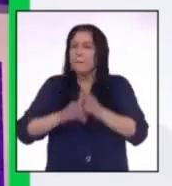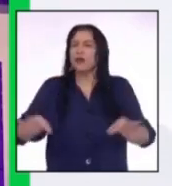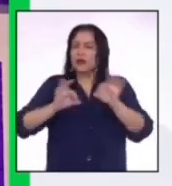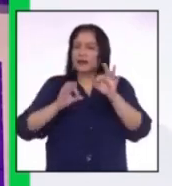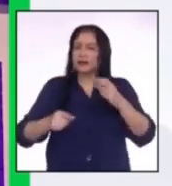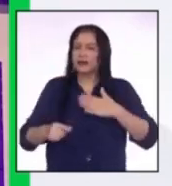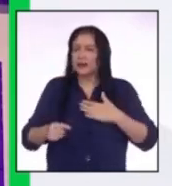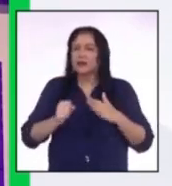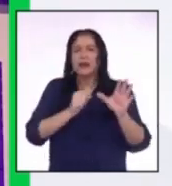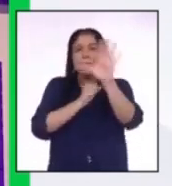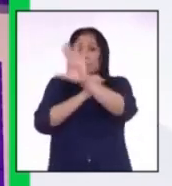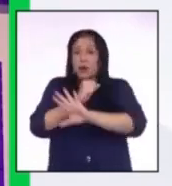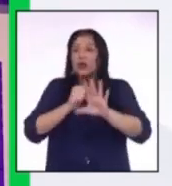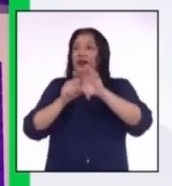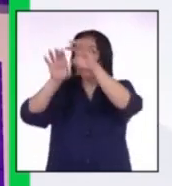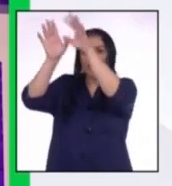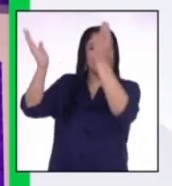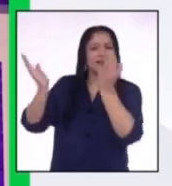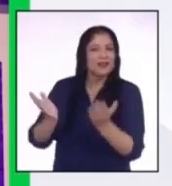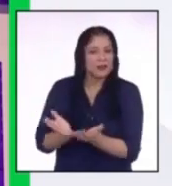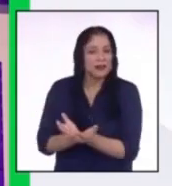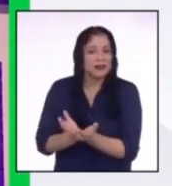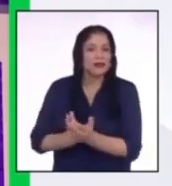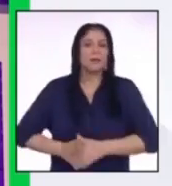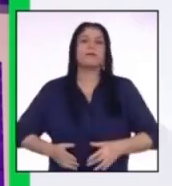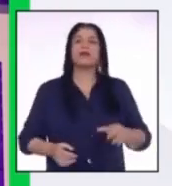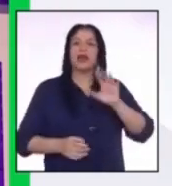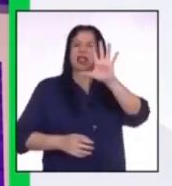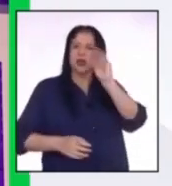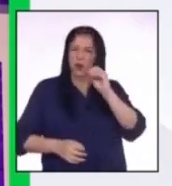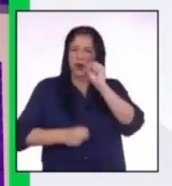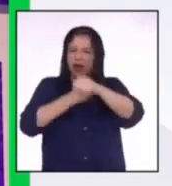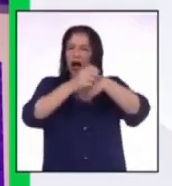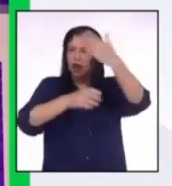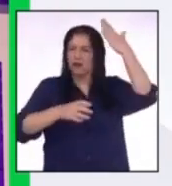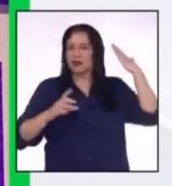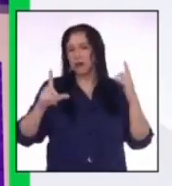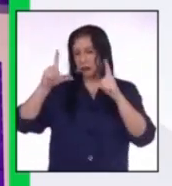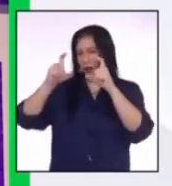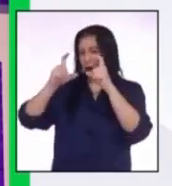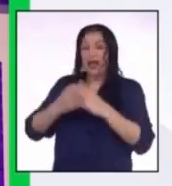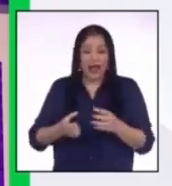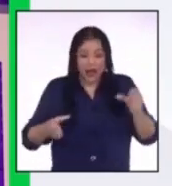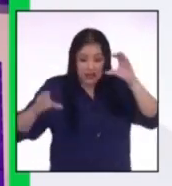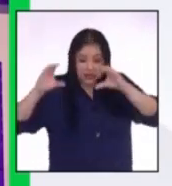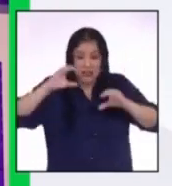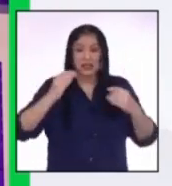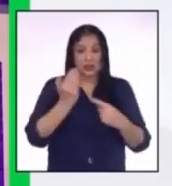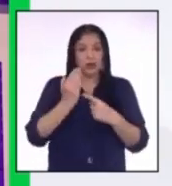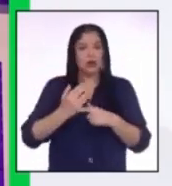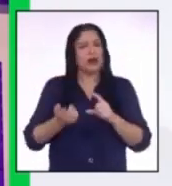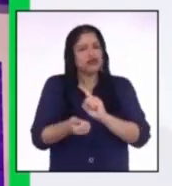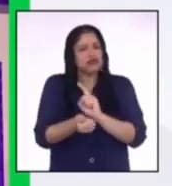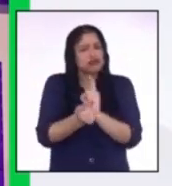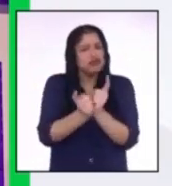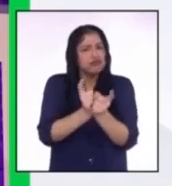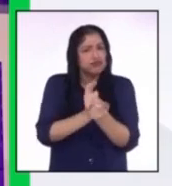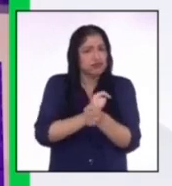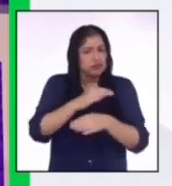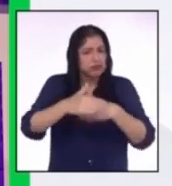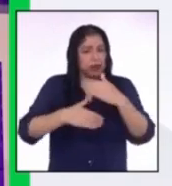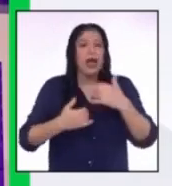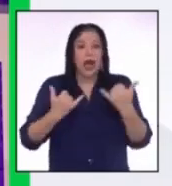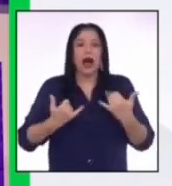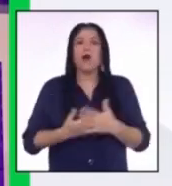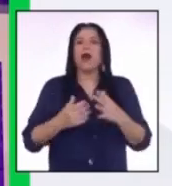ese bar común desde hace 50 años que toma esta foto la ciencia y la tecnología han cambiado muchísimo hoy día